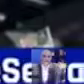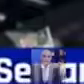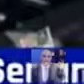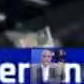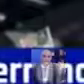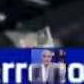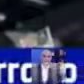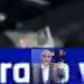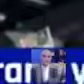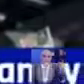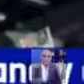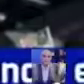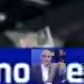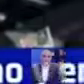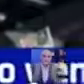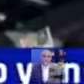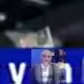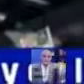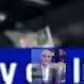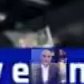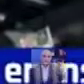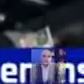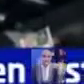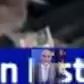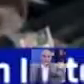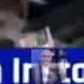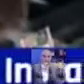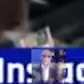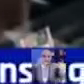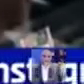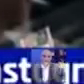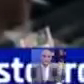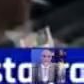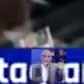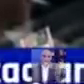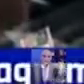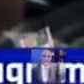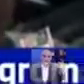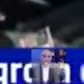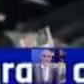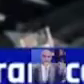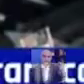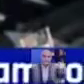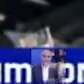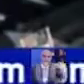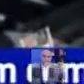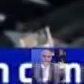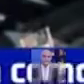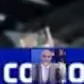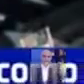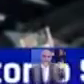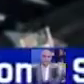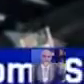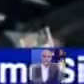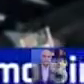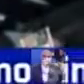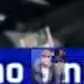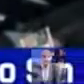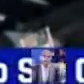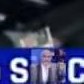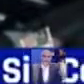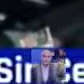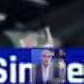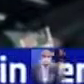público memorioso, que Lili Telles llega a el curul del Senado